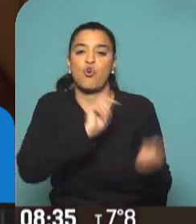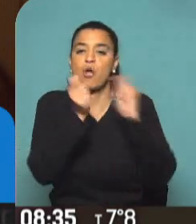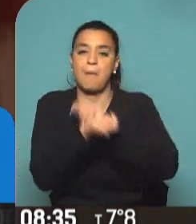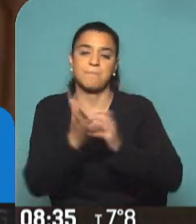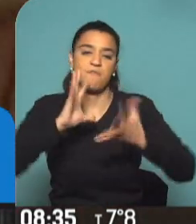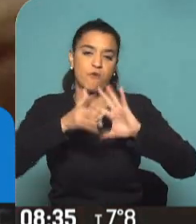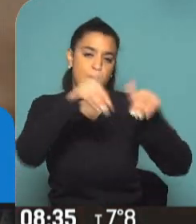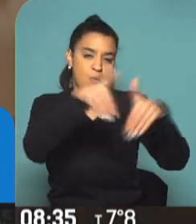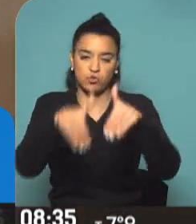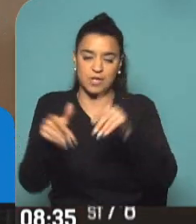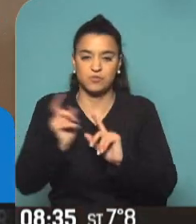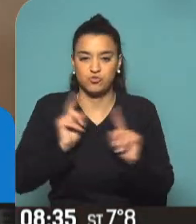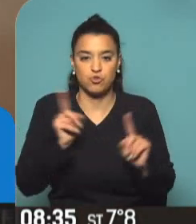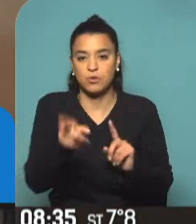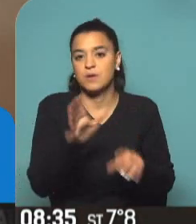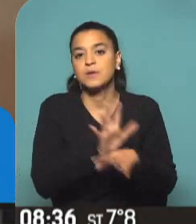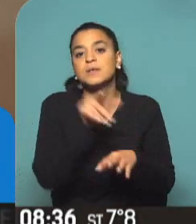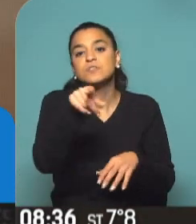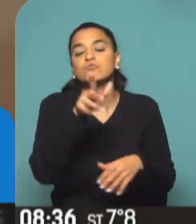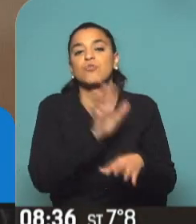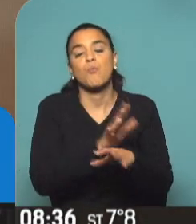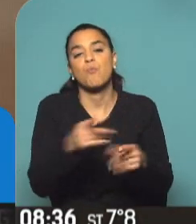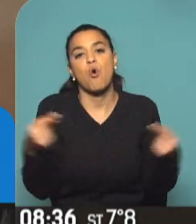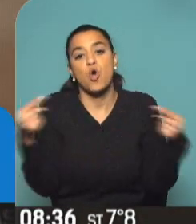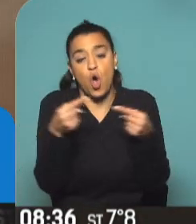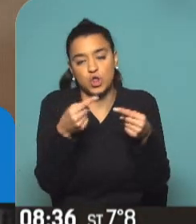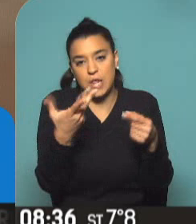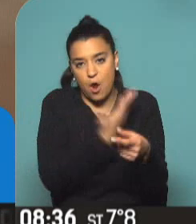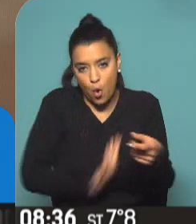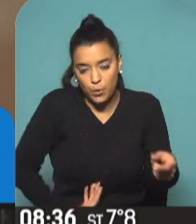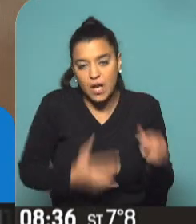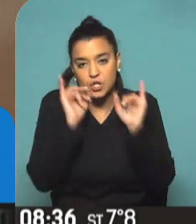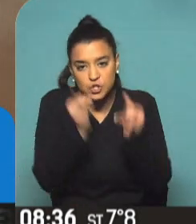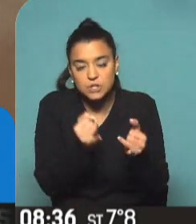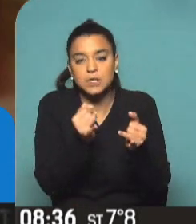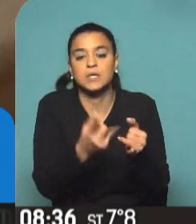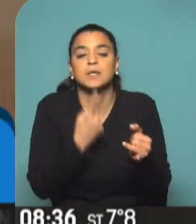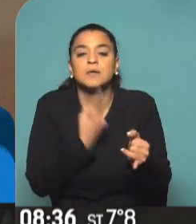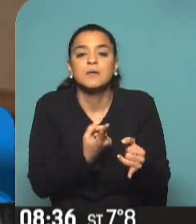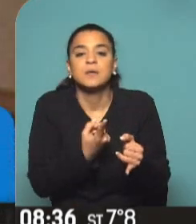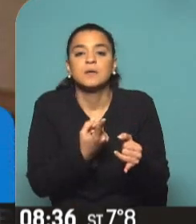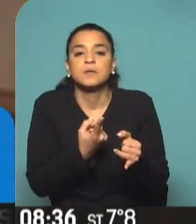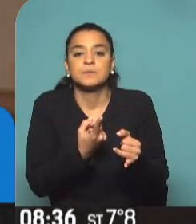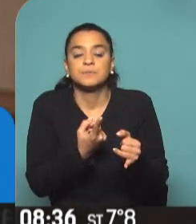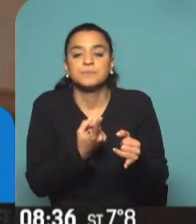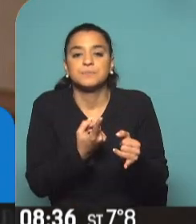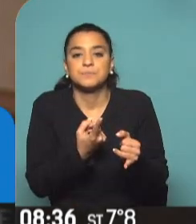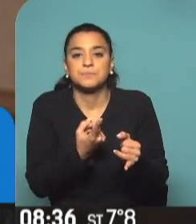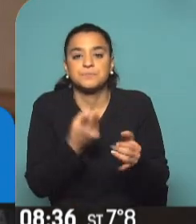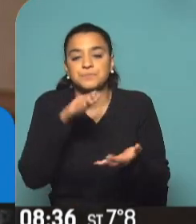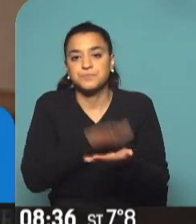escenario electoral. Digamos, la ola viene en sentido contrario al gobierno. Incluso,